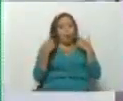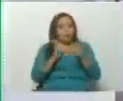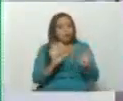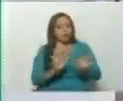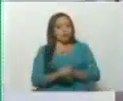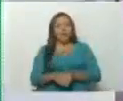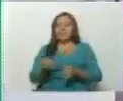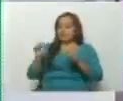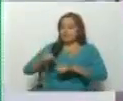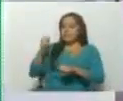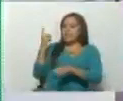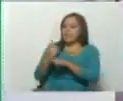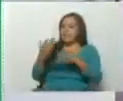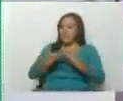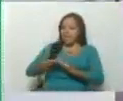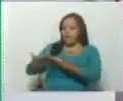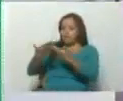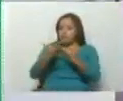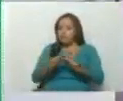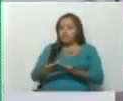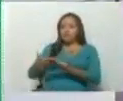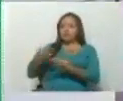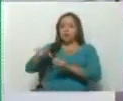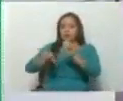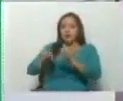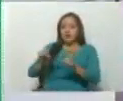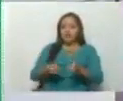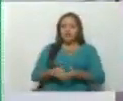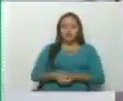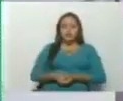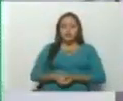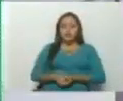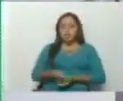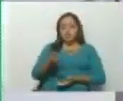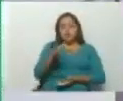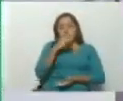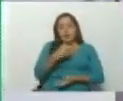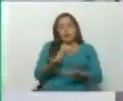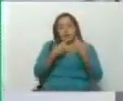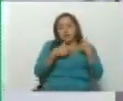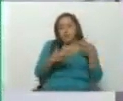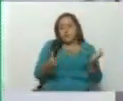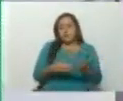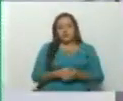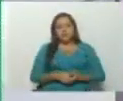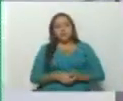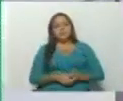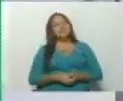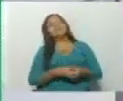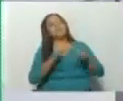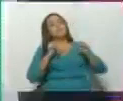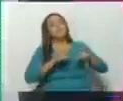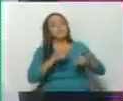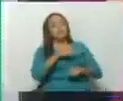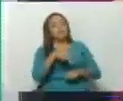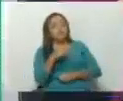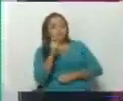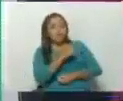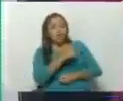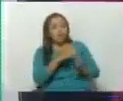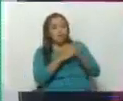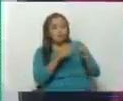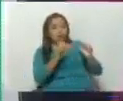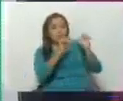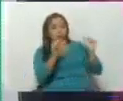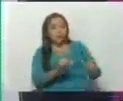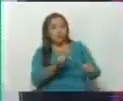resolver el problema del agua y voy a abrir un pozo. Claro. No, eso no, porque además eso es irresponsable. Claro, no, y lo principal es que, bueno, que nosotros necesitamos que todo el